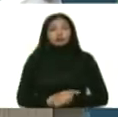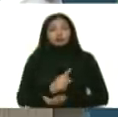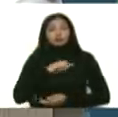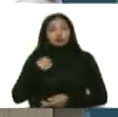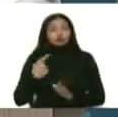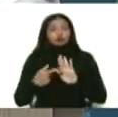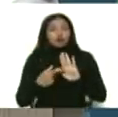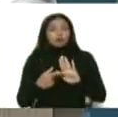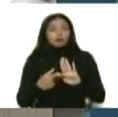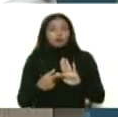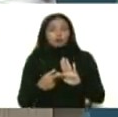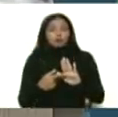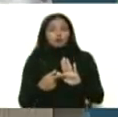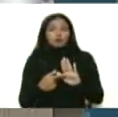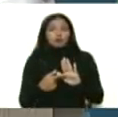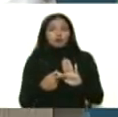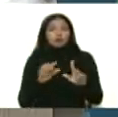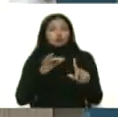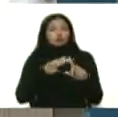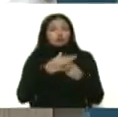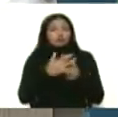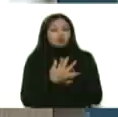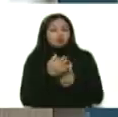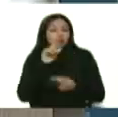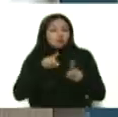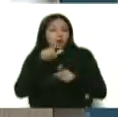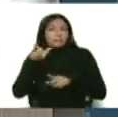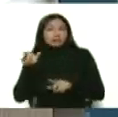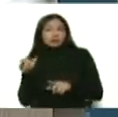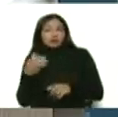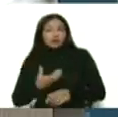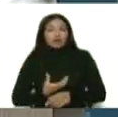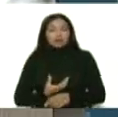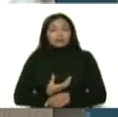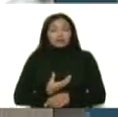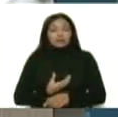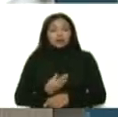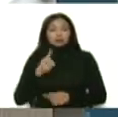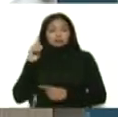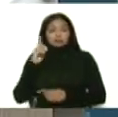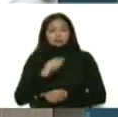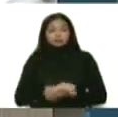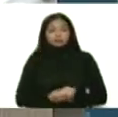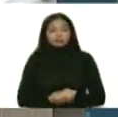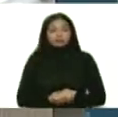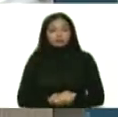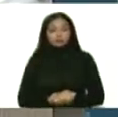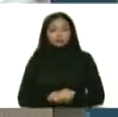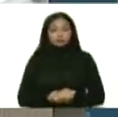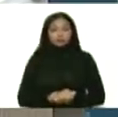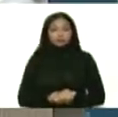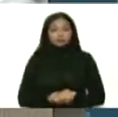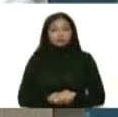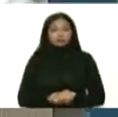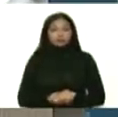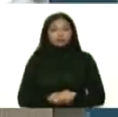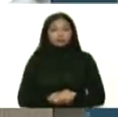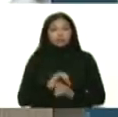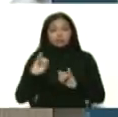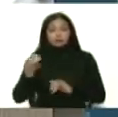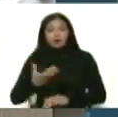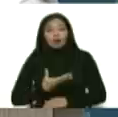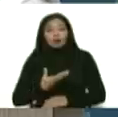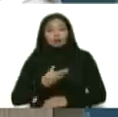que había una situación de casos en una alcaldía, en la alcaldía de ese municipio, y incluso el mismo